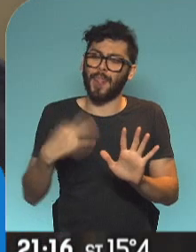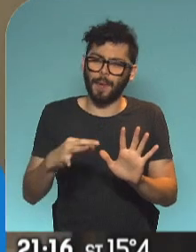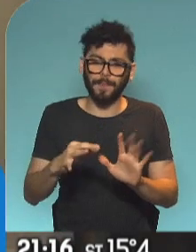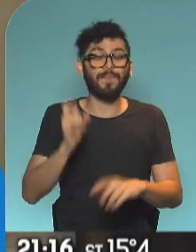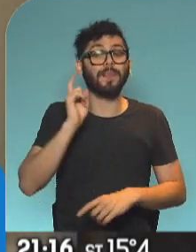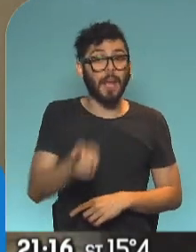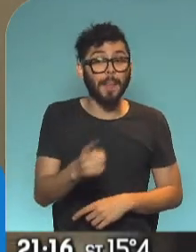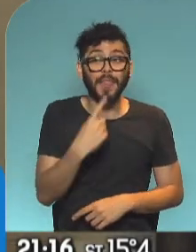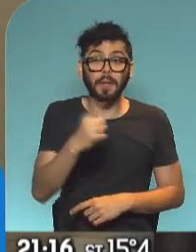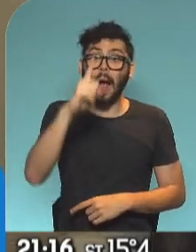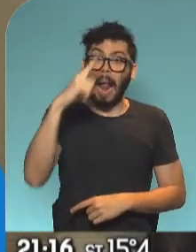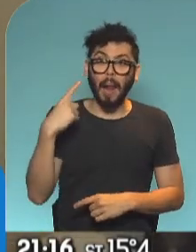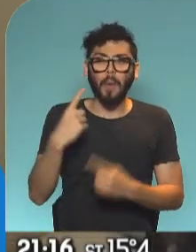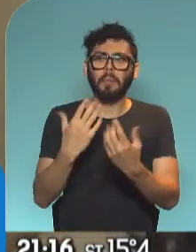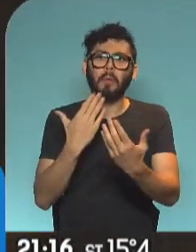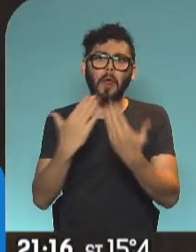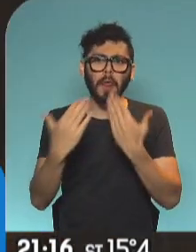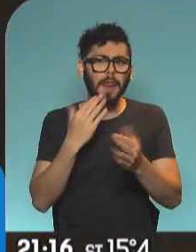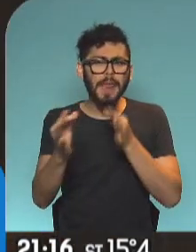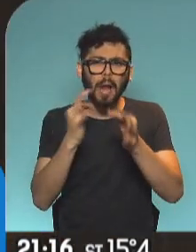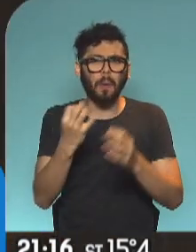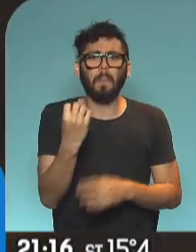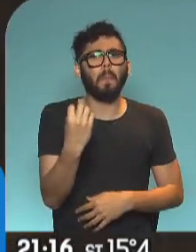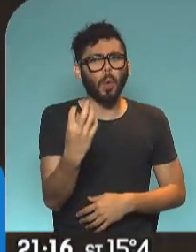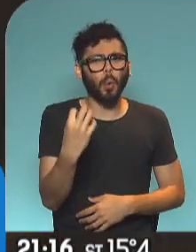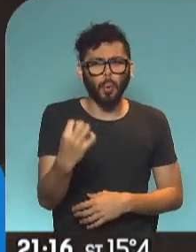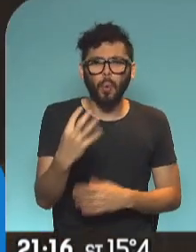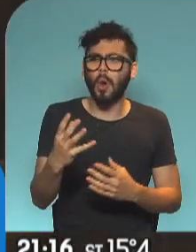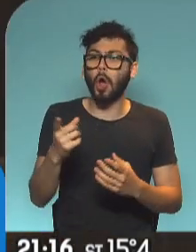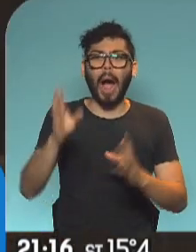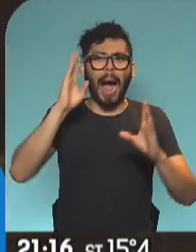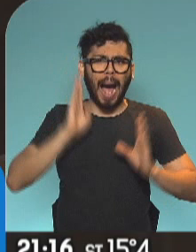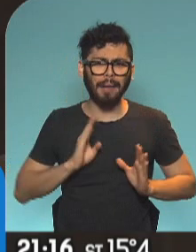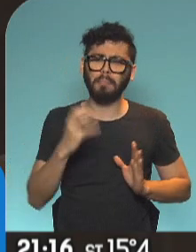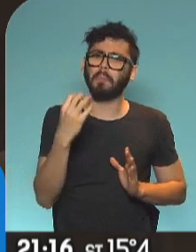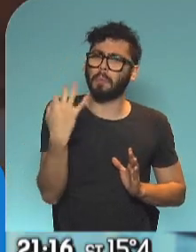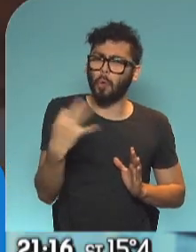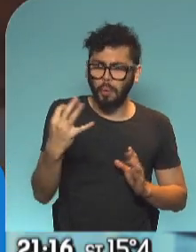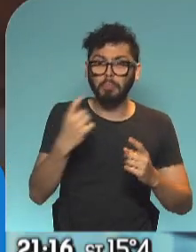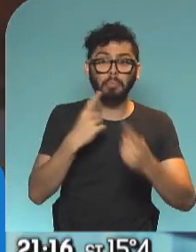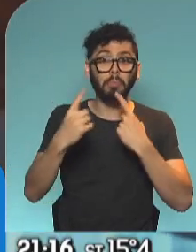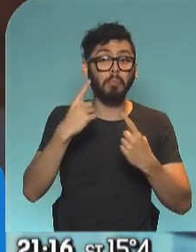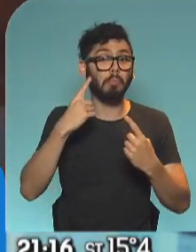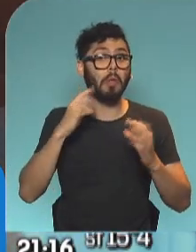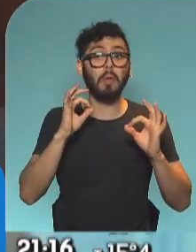un muy buen diálogo, como solemos hacer, realmente con mucha escucha y mucha coincidencia